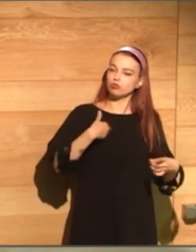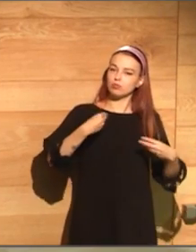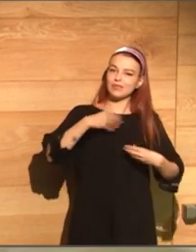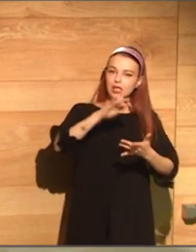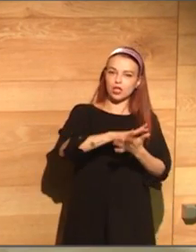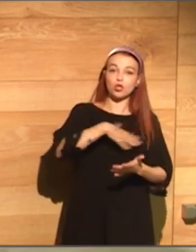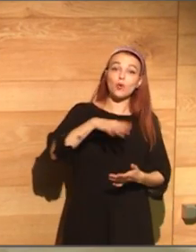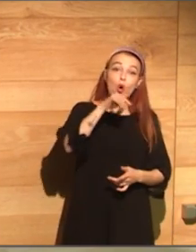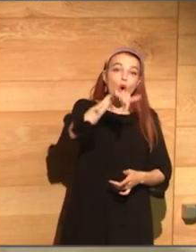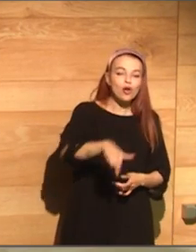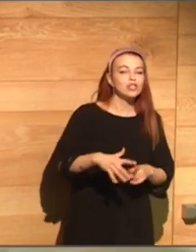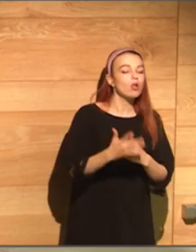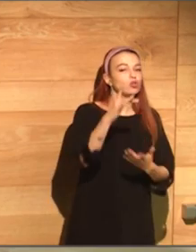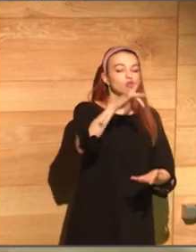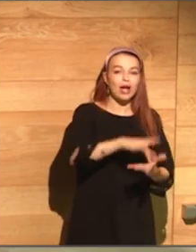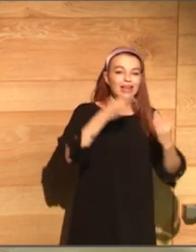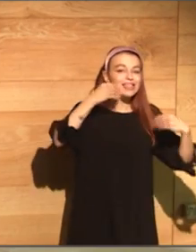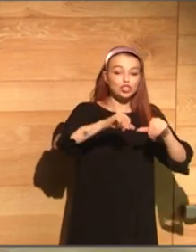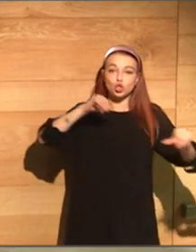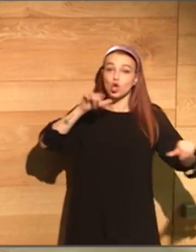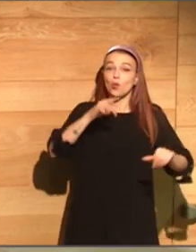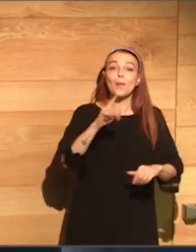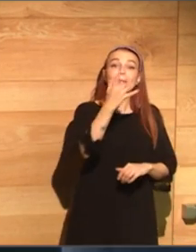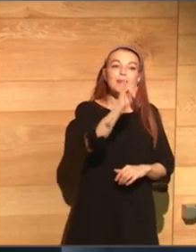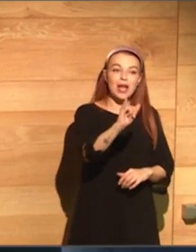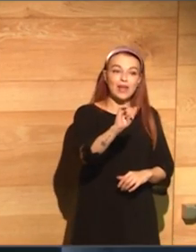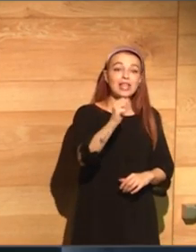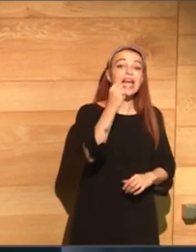viviendo un acontecimiento histórico porque es la primera vez que le dedicamos